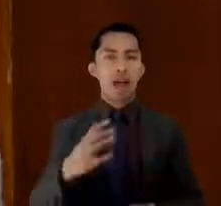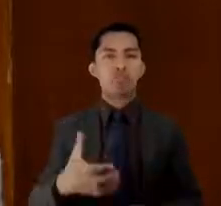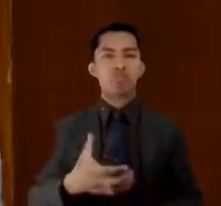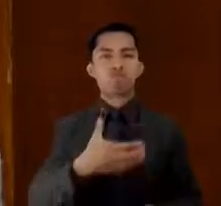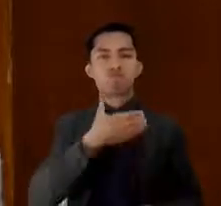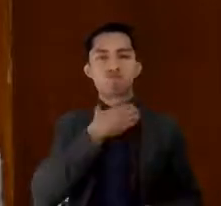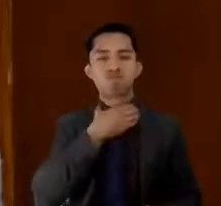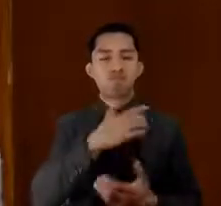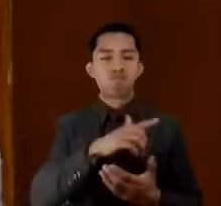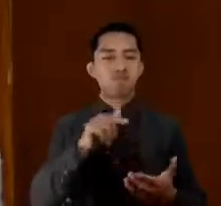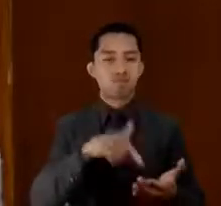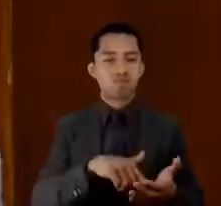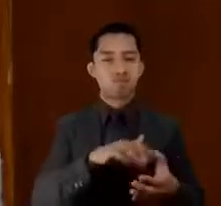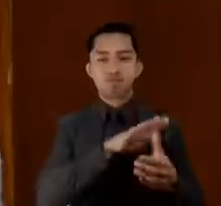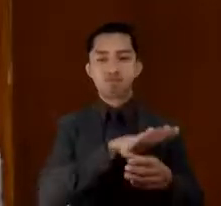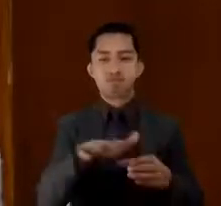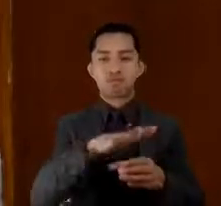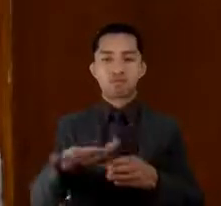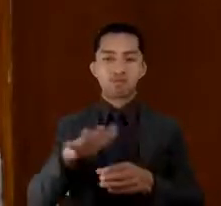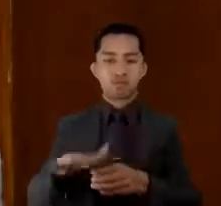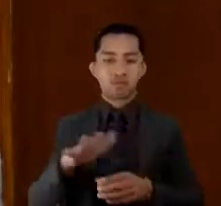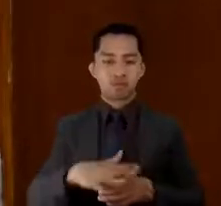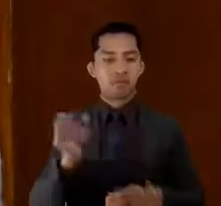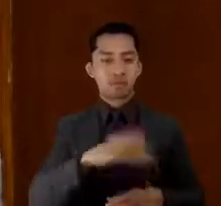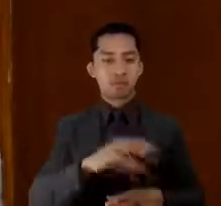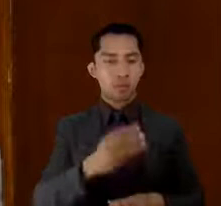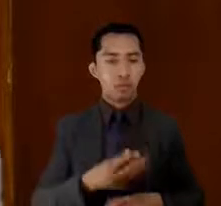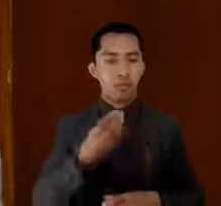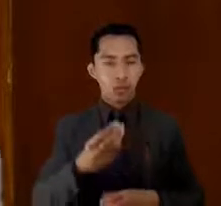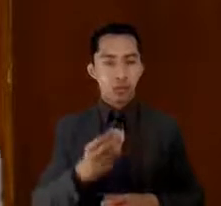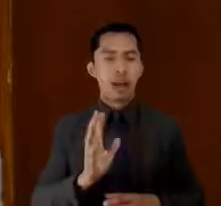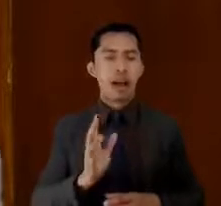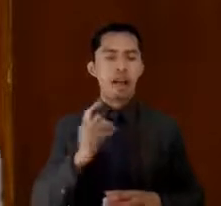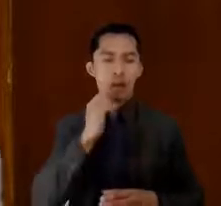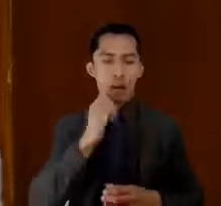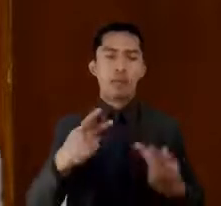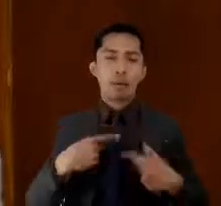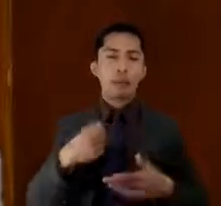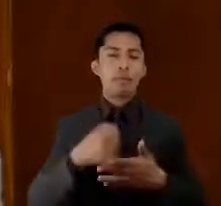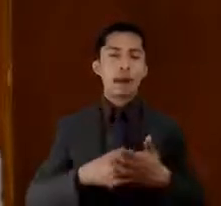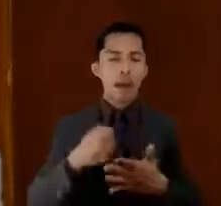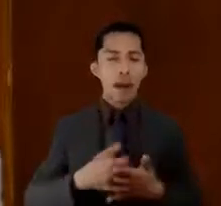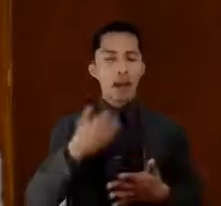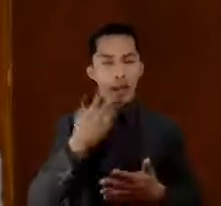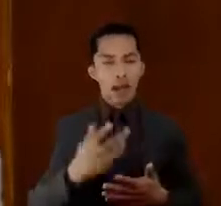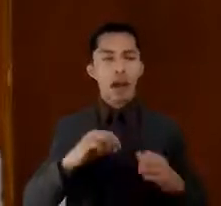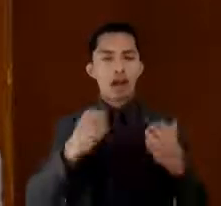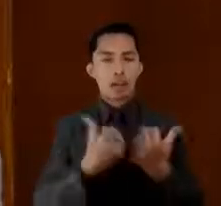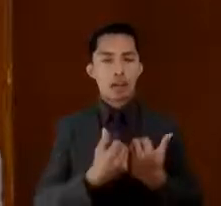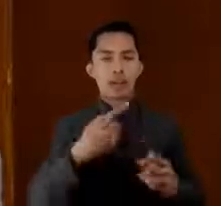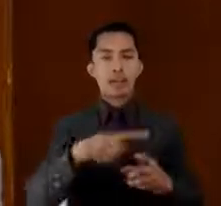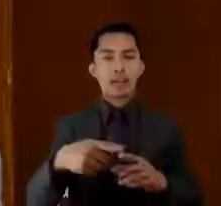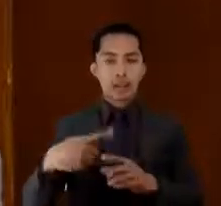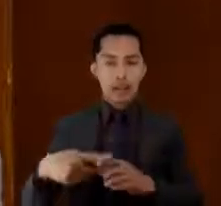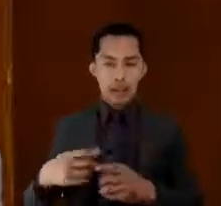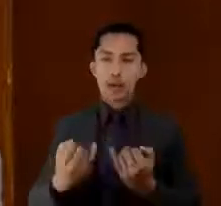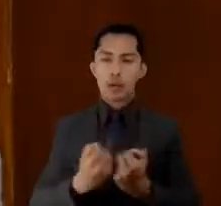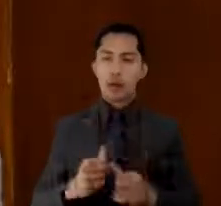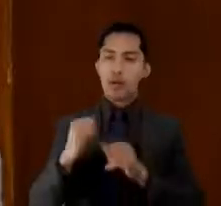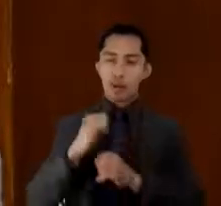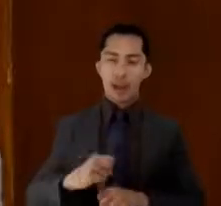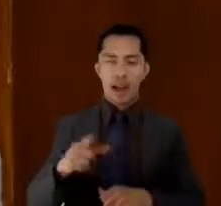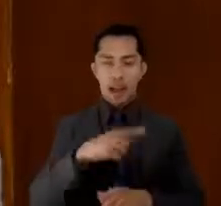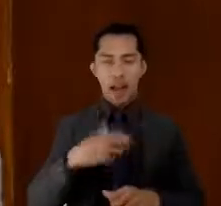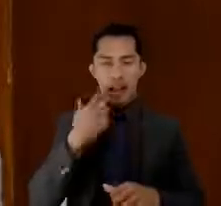los sitios de disposición final. A pesar de las exigencias ciudadanas y los esfuerzos de las organizaciones y autoridades